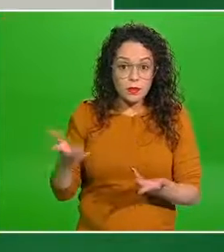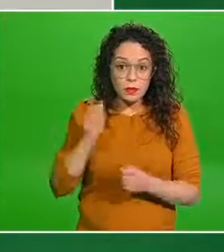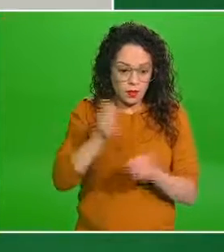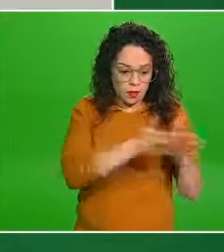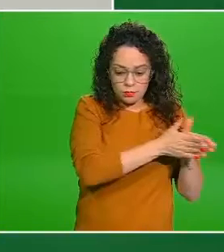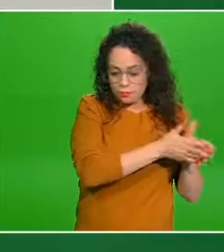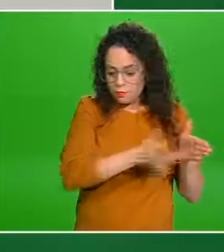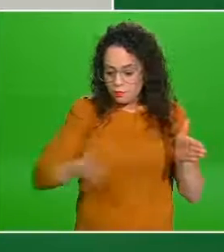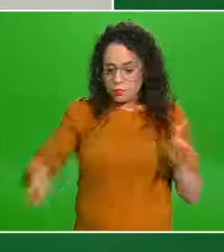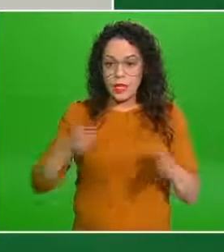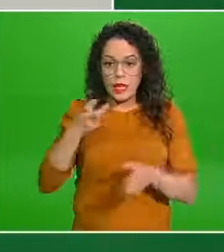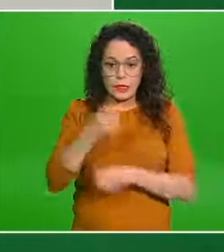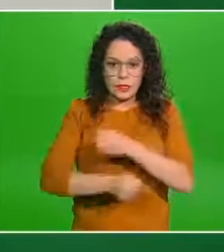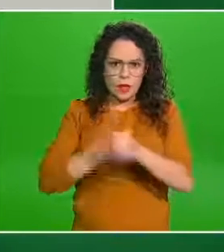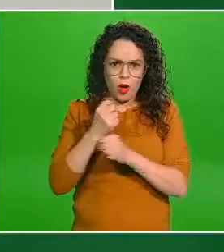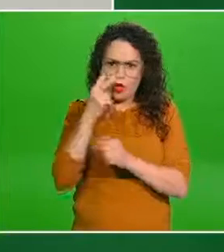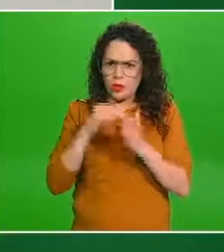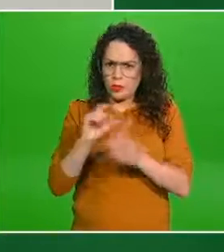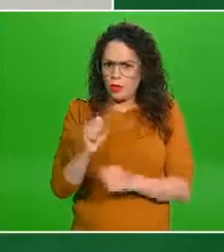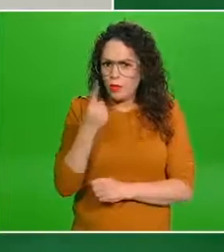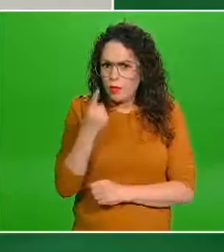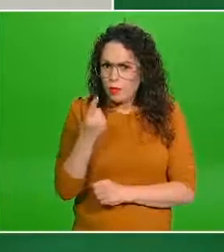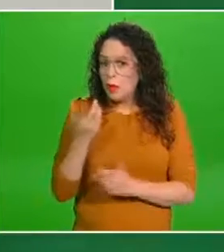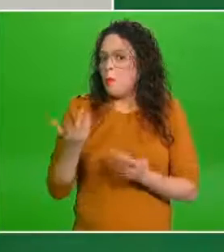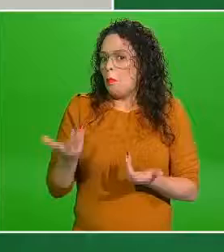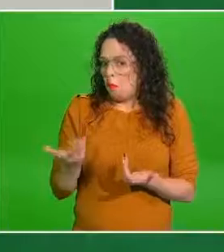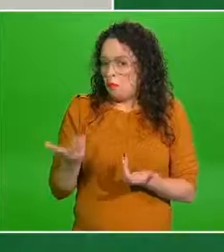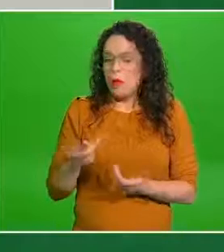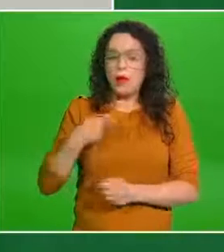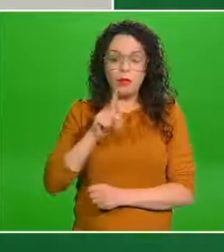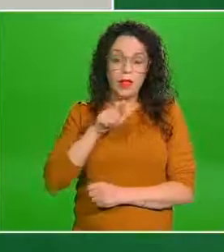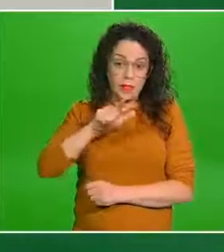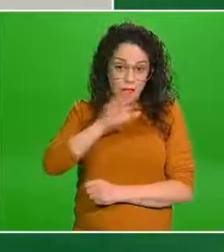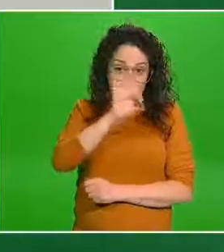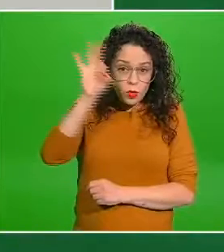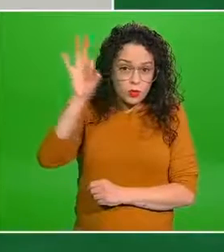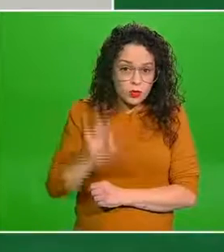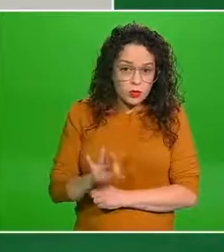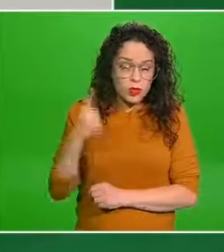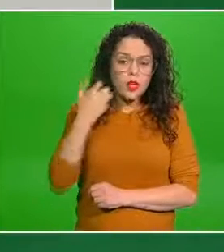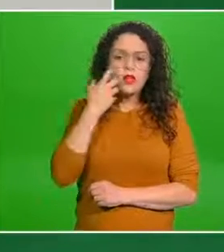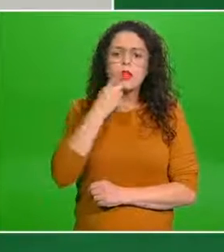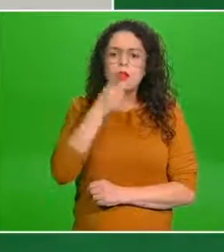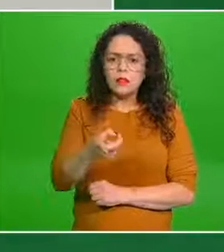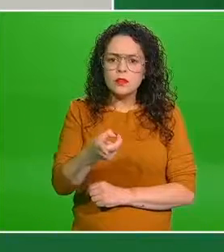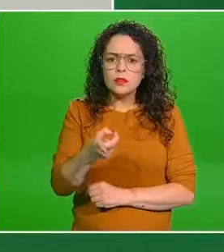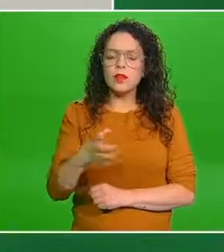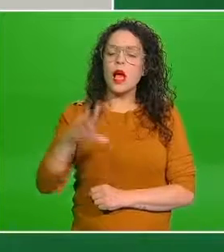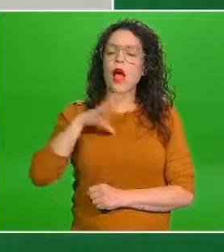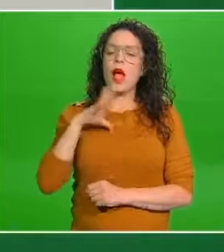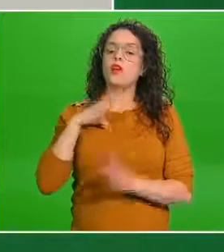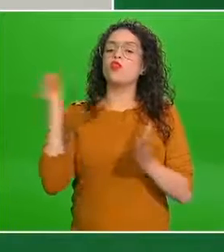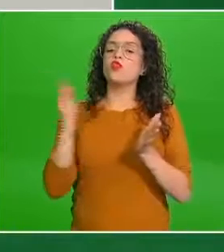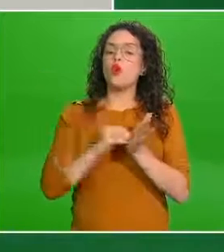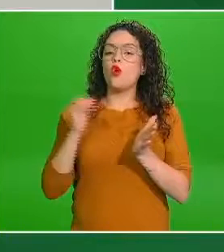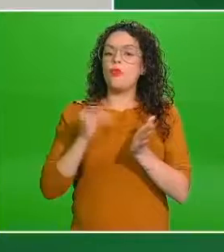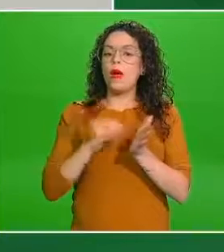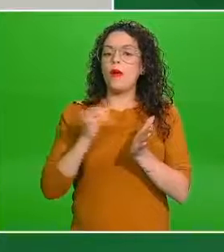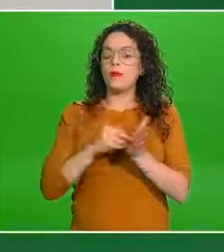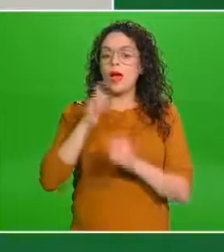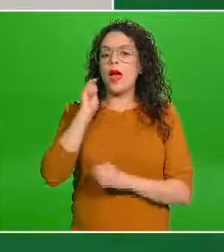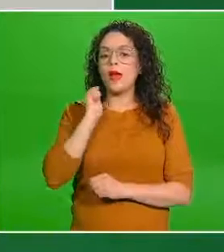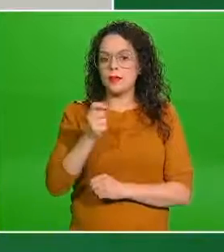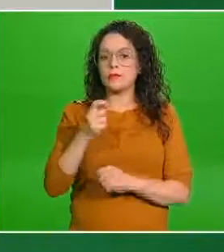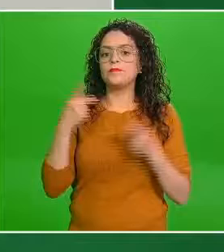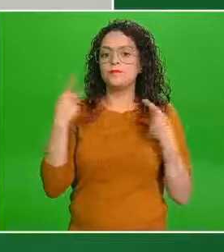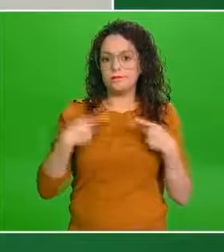el 2021, pero efectivamente hablar de un 17% nos está arrojando todavía un porcentaje de positividad